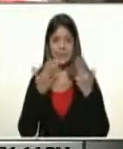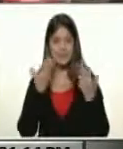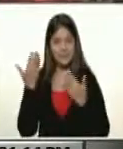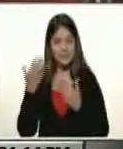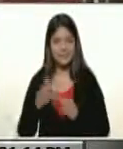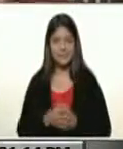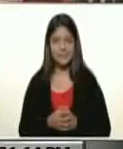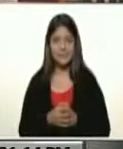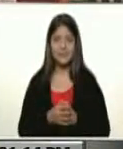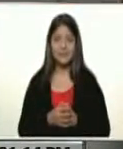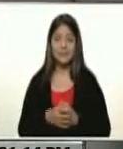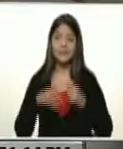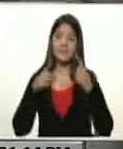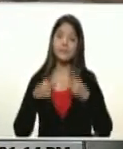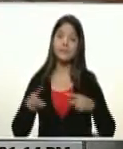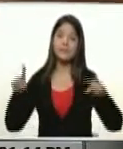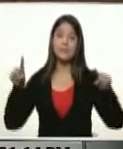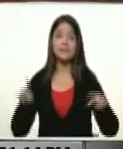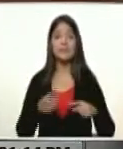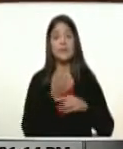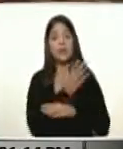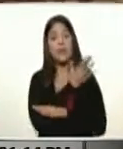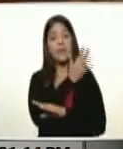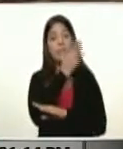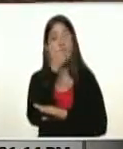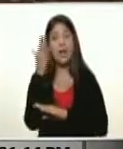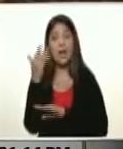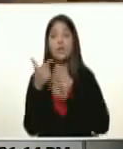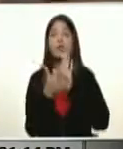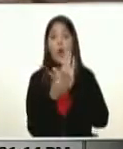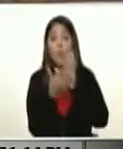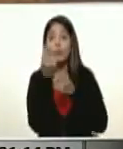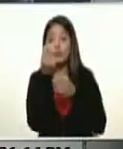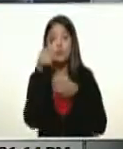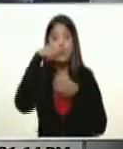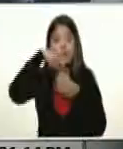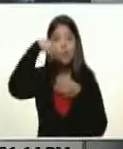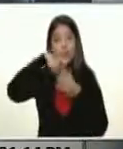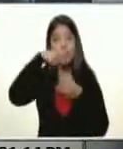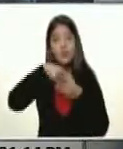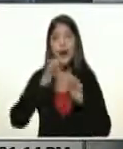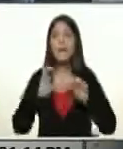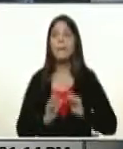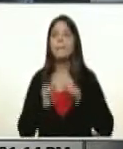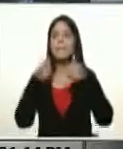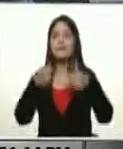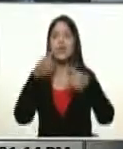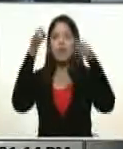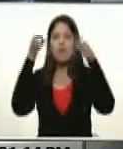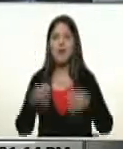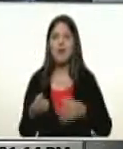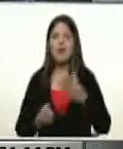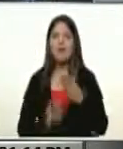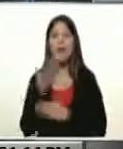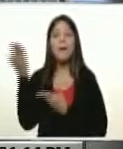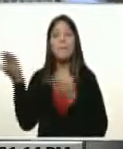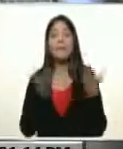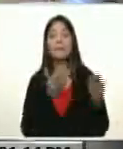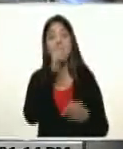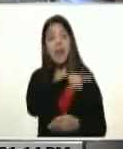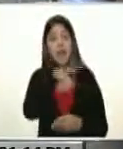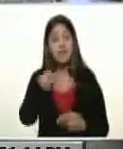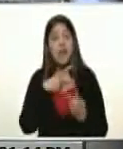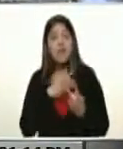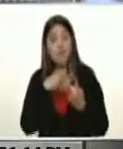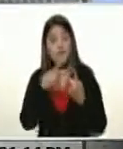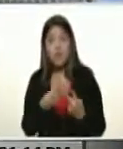Agradables notas del himno del árbol y una exposición de semillas, se dio inicio a este lanzamiento para invitar a voluntarios de